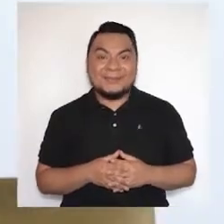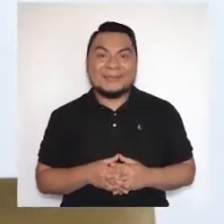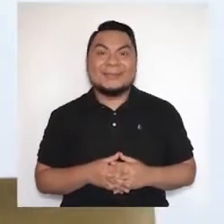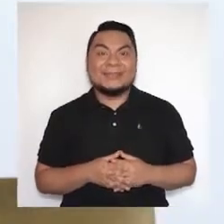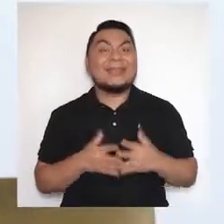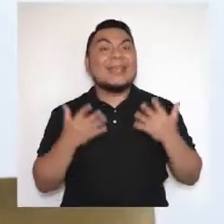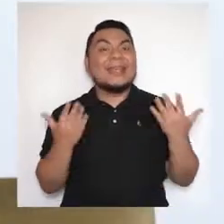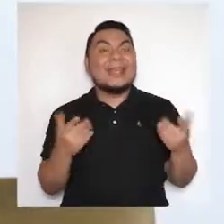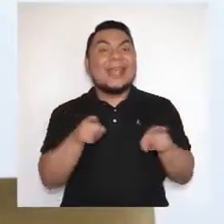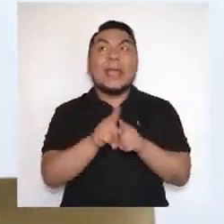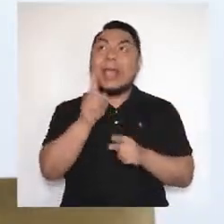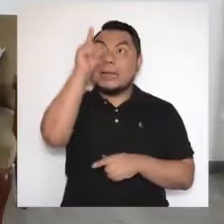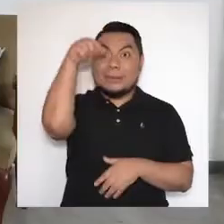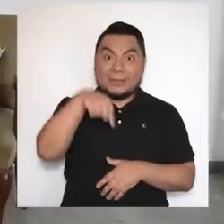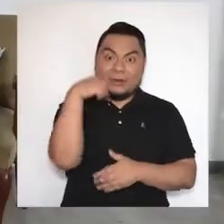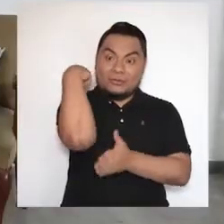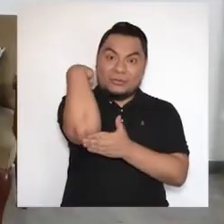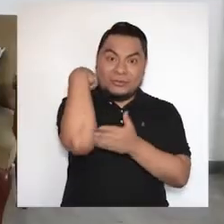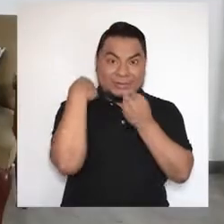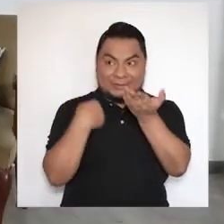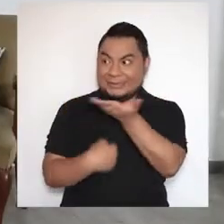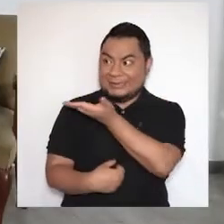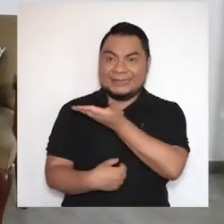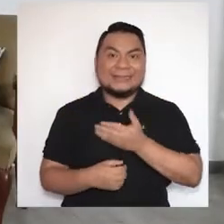O de arriba para abajo.